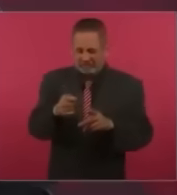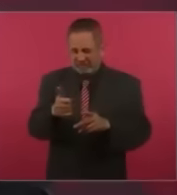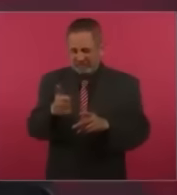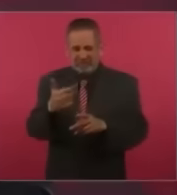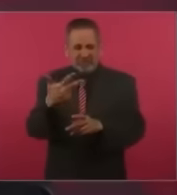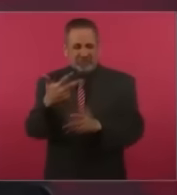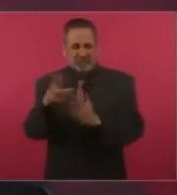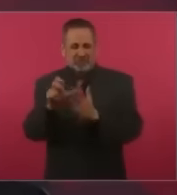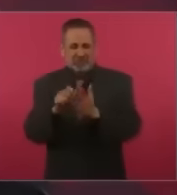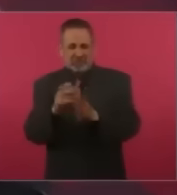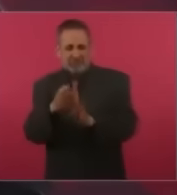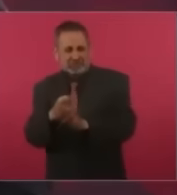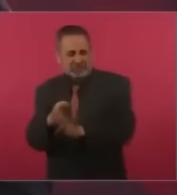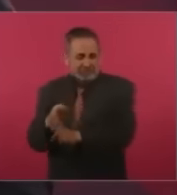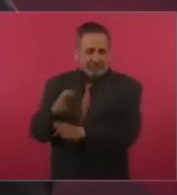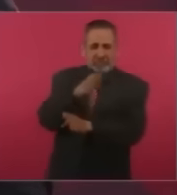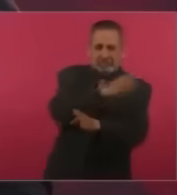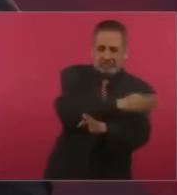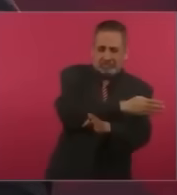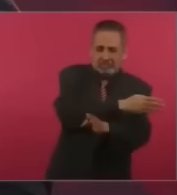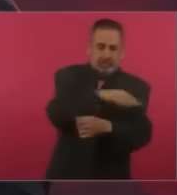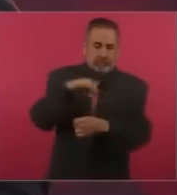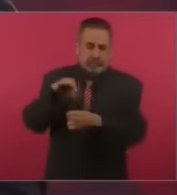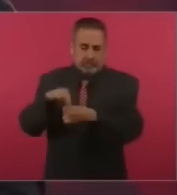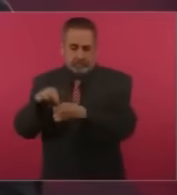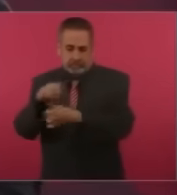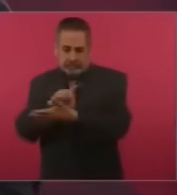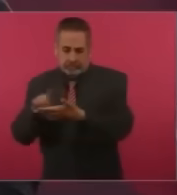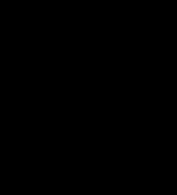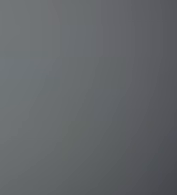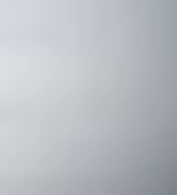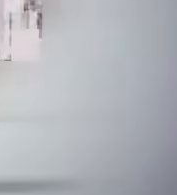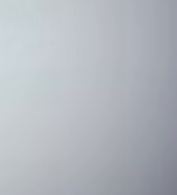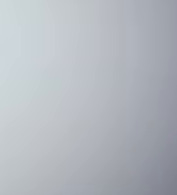información de la columna de Jorge Cepeda Patterson para